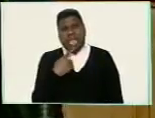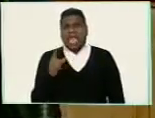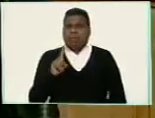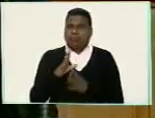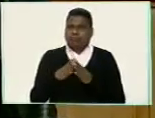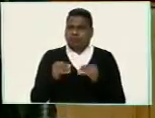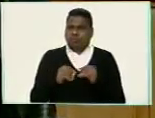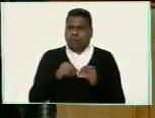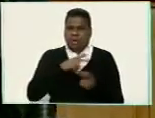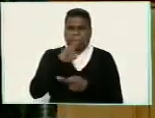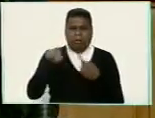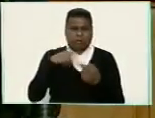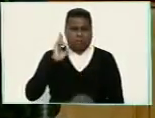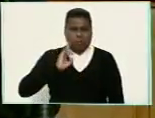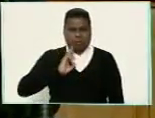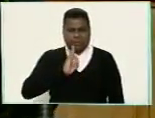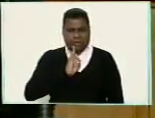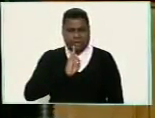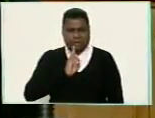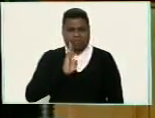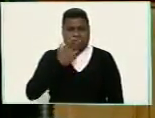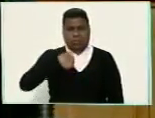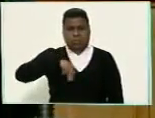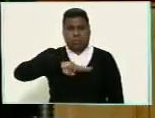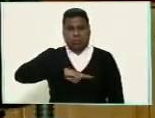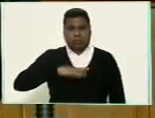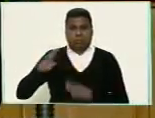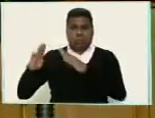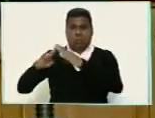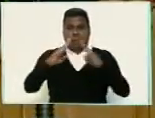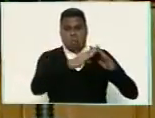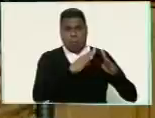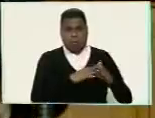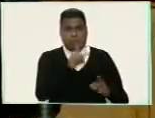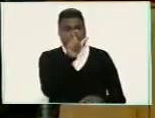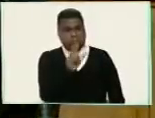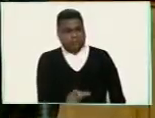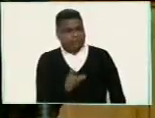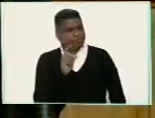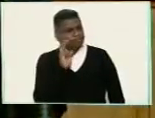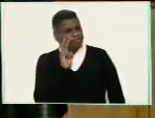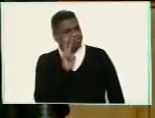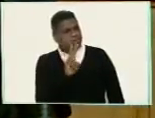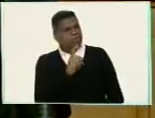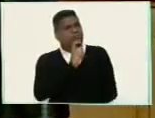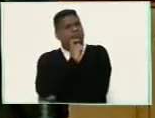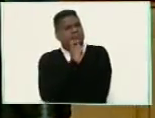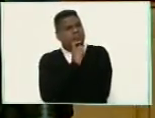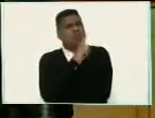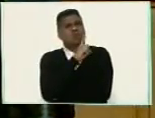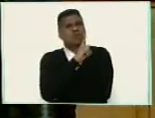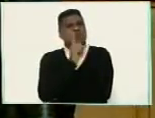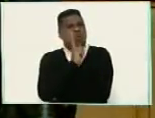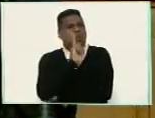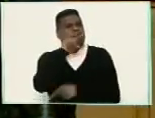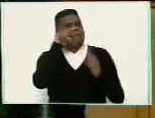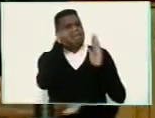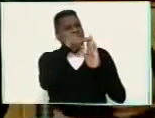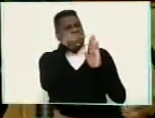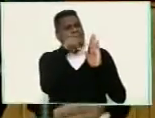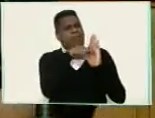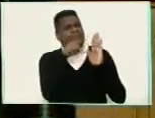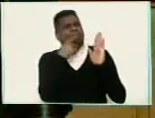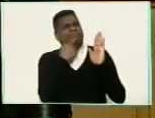Bolivariana. Nosotras las comuneras y los comuneros visibilizamos muchísimos nombres en todos estos